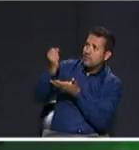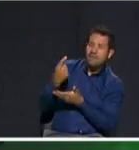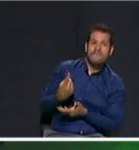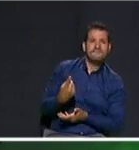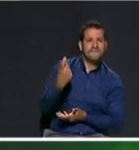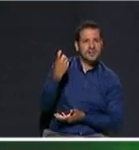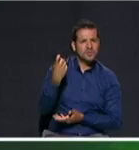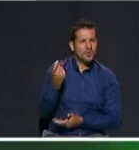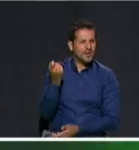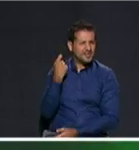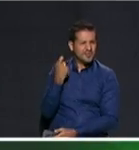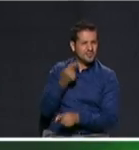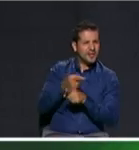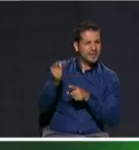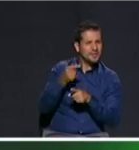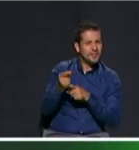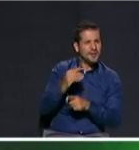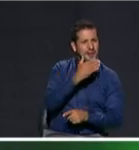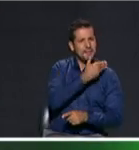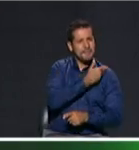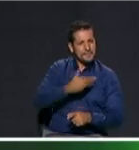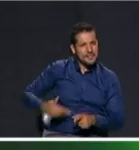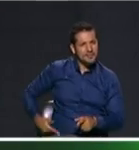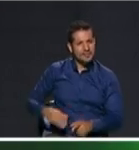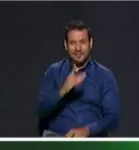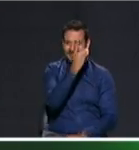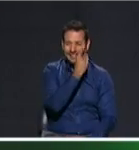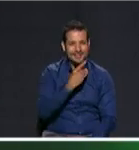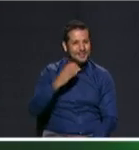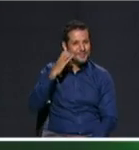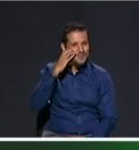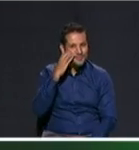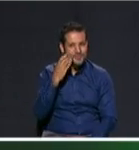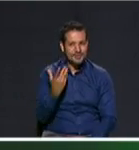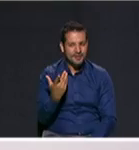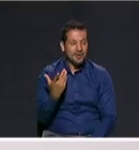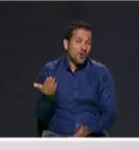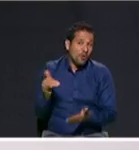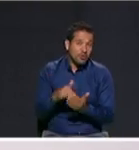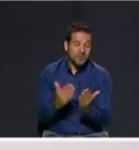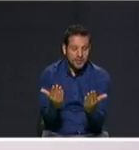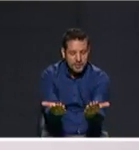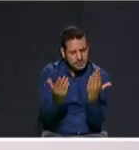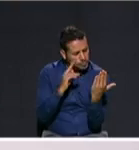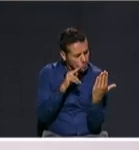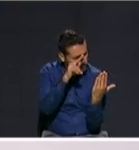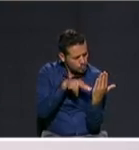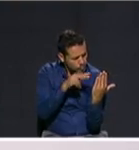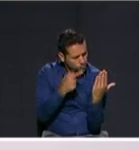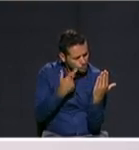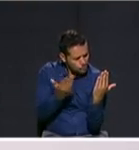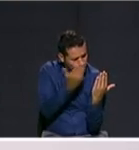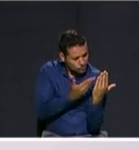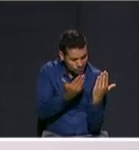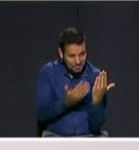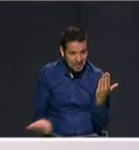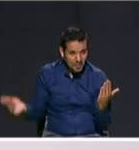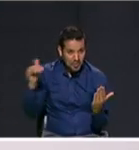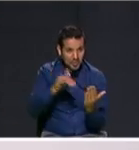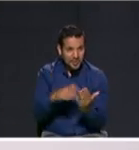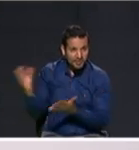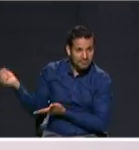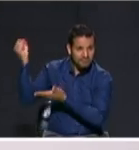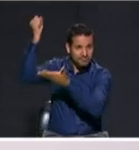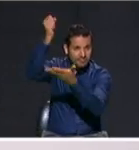obra hace sólo una semana el presidente duque dijo que quizás vuelve a revisar el tema que le hace pensar a usted que si va a haber ahora una